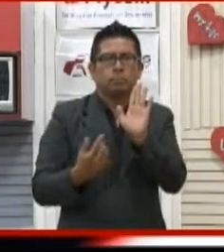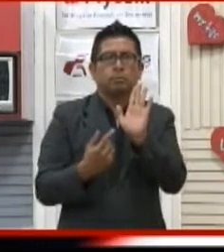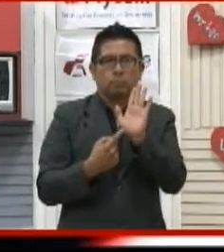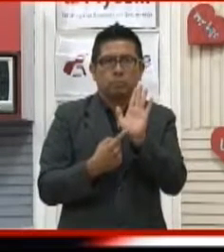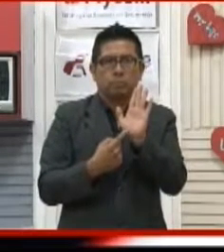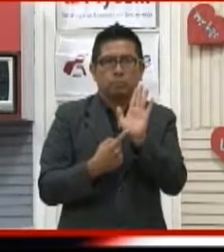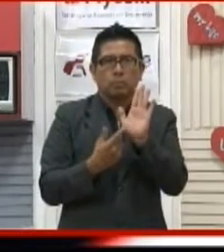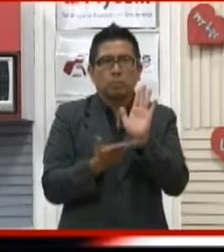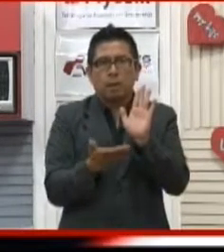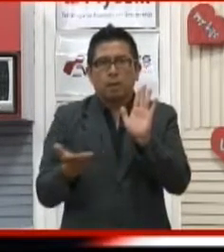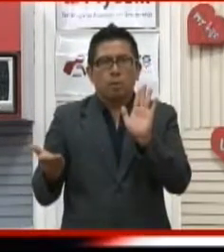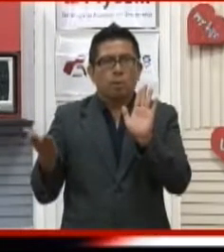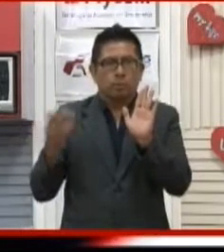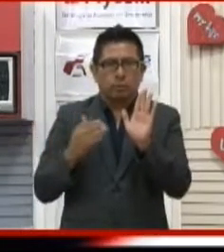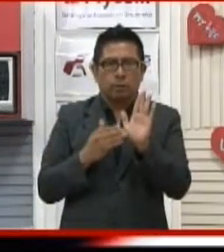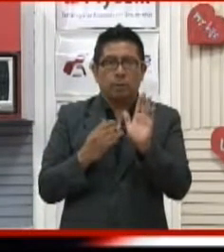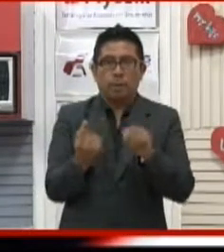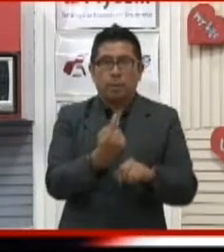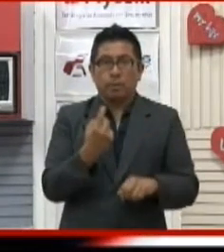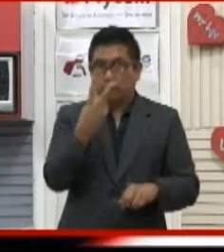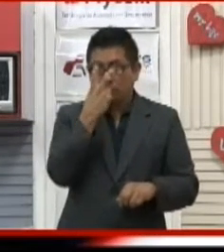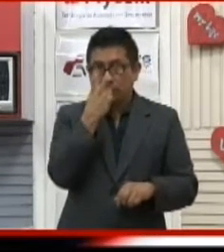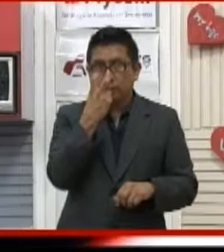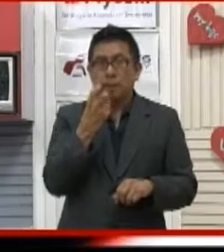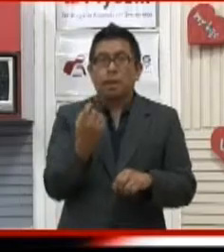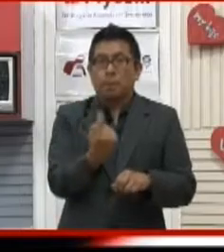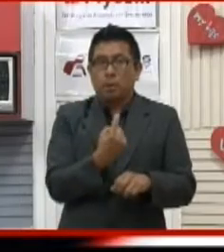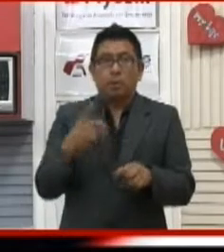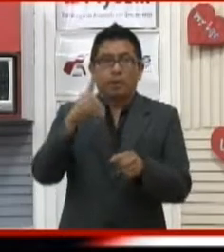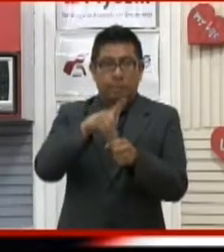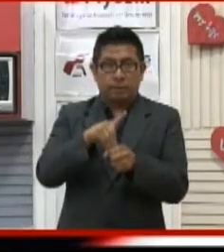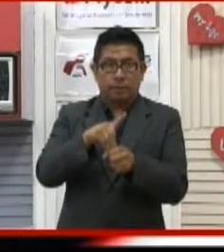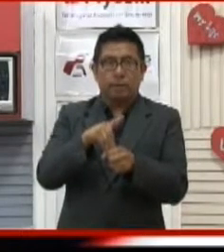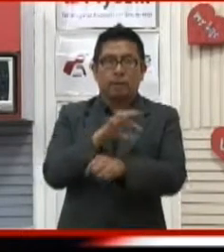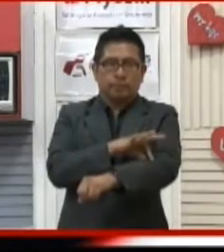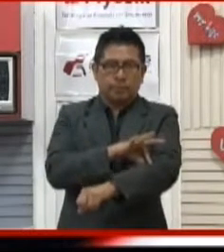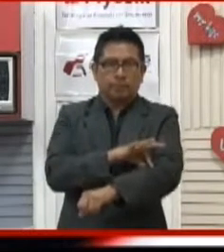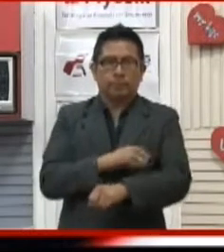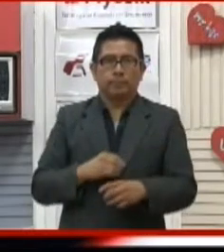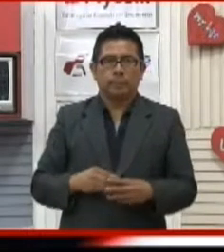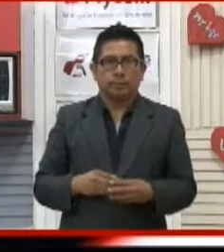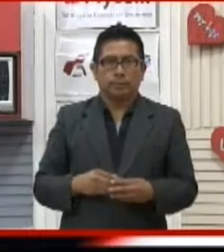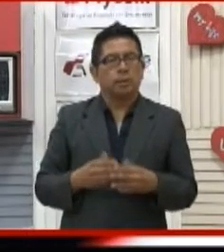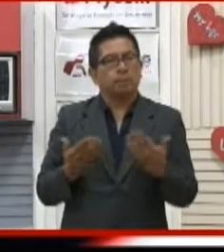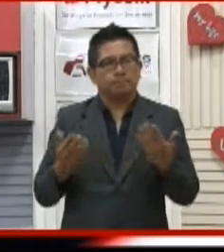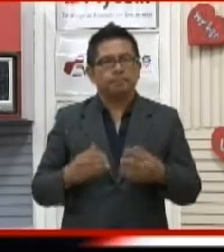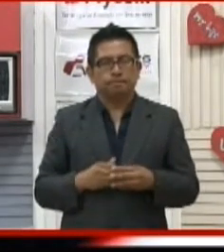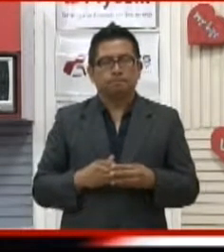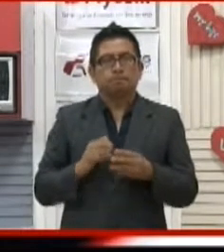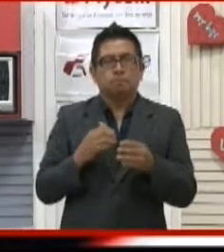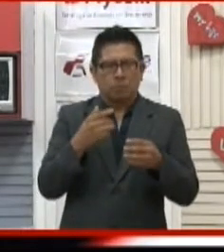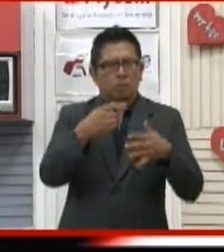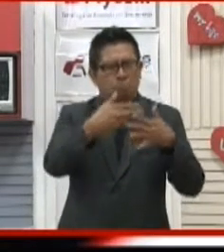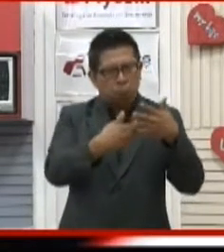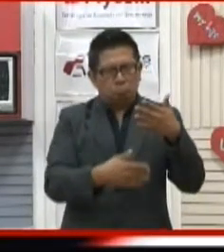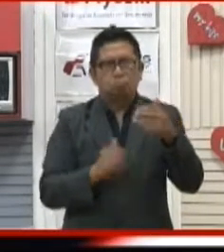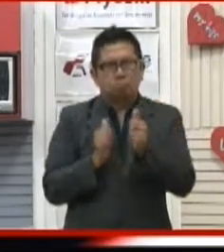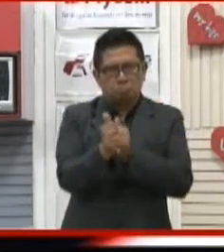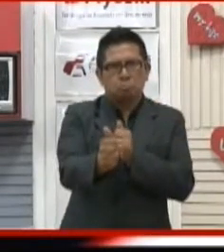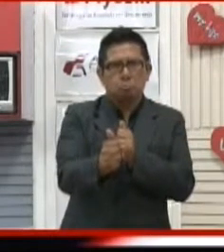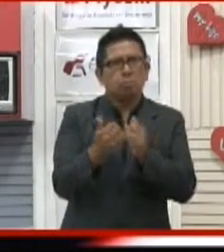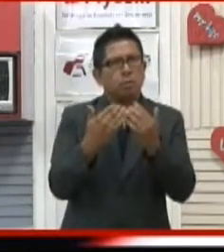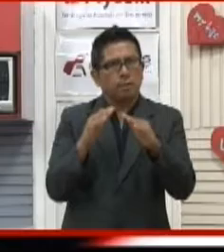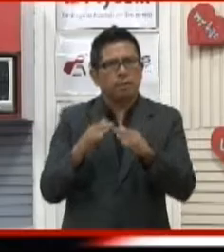las situaciones por las que las personas con discapacidad visual atraviesan. Bueno, hay avances, hay una serie